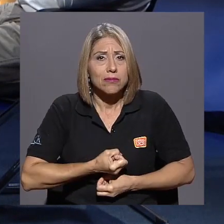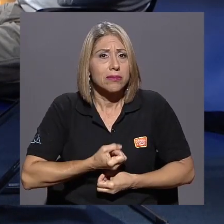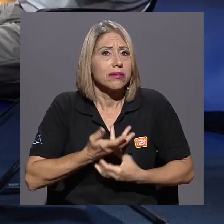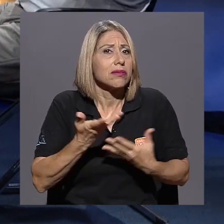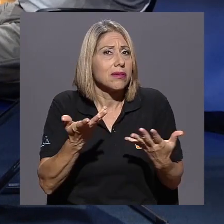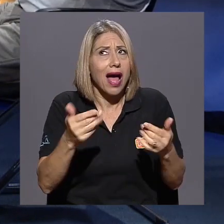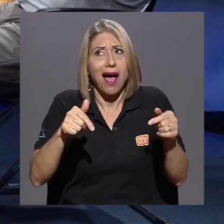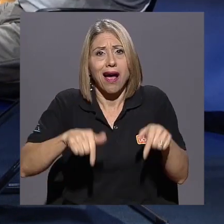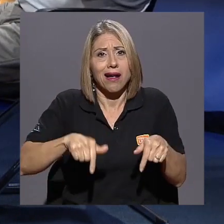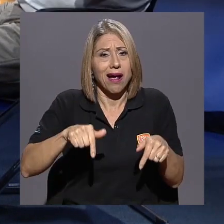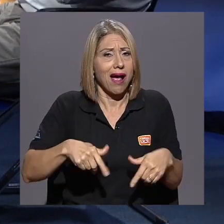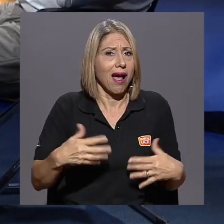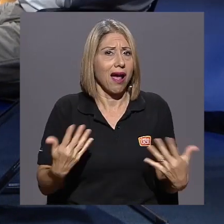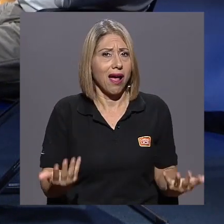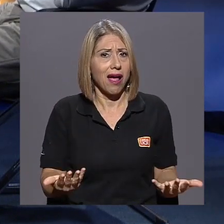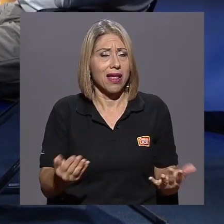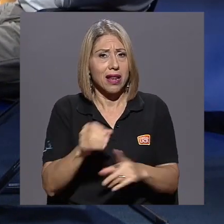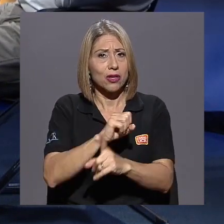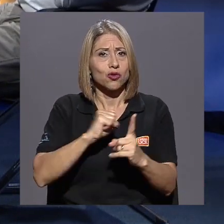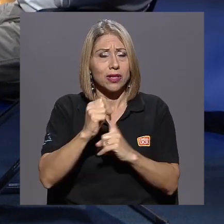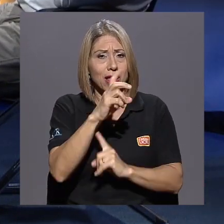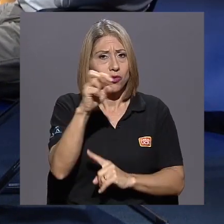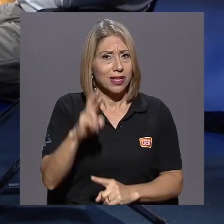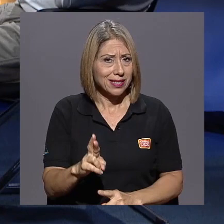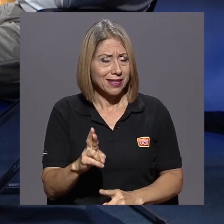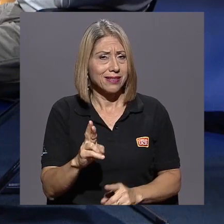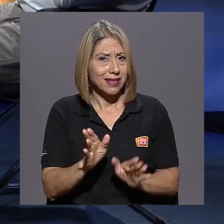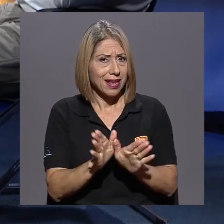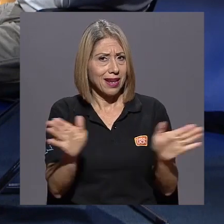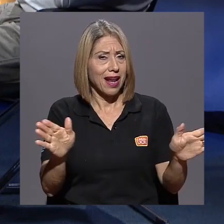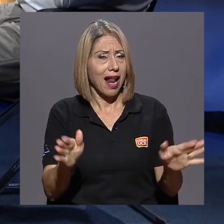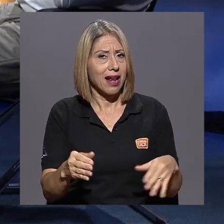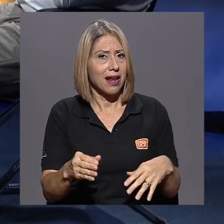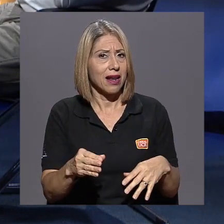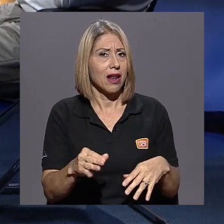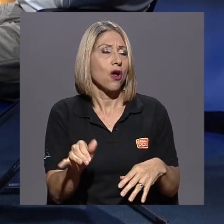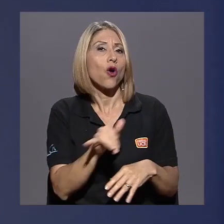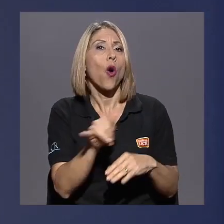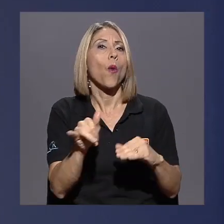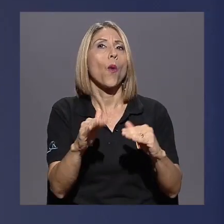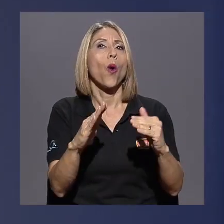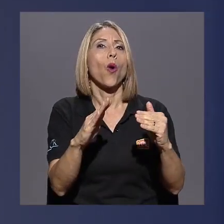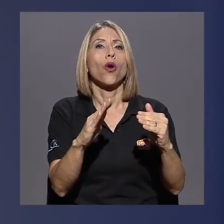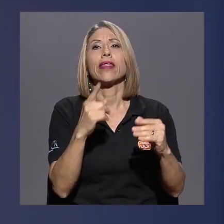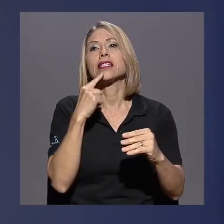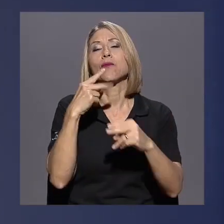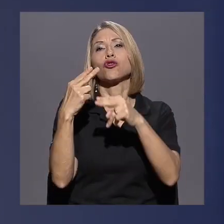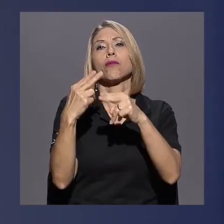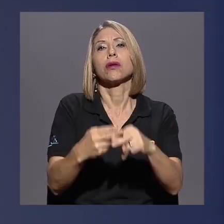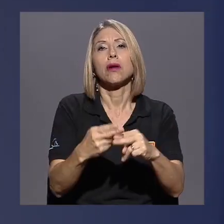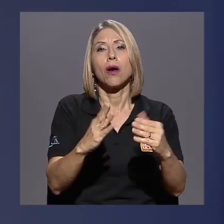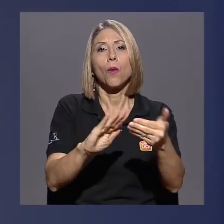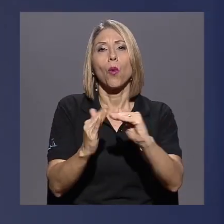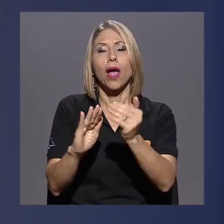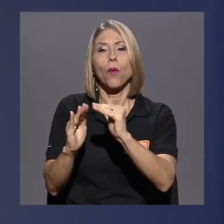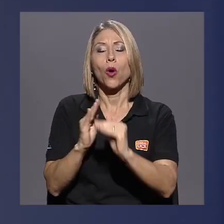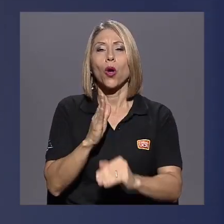forma acá en la sociedad costarricense en general verdad como el pueblo indígena o